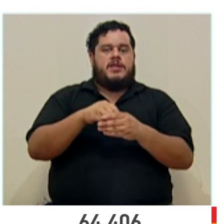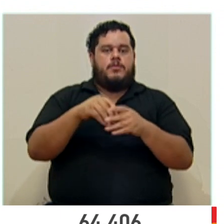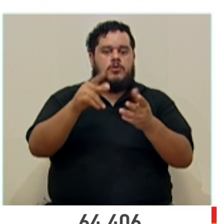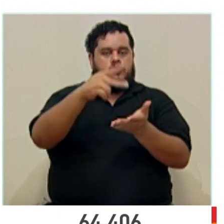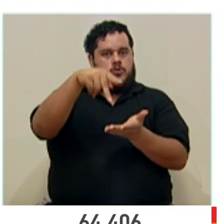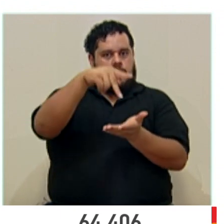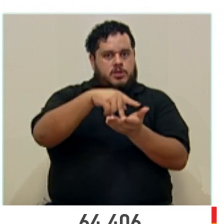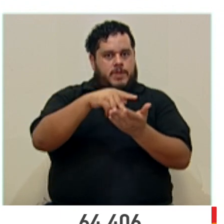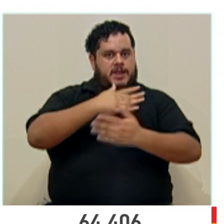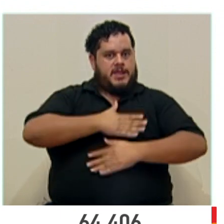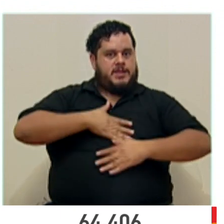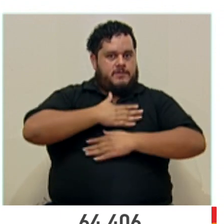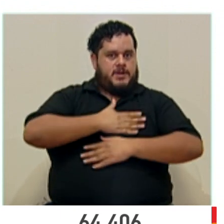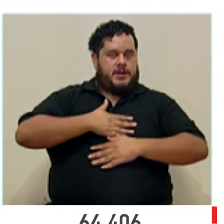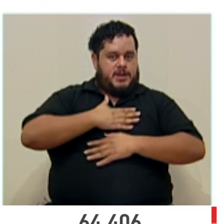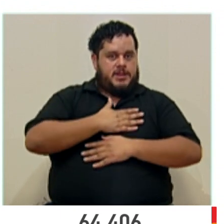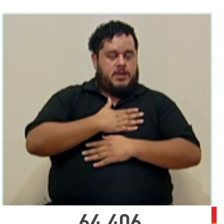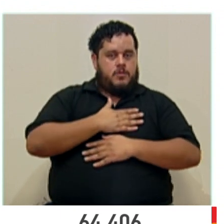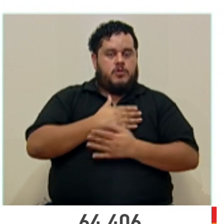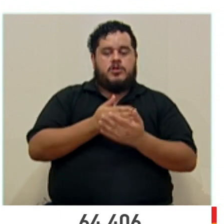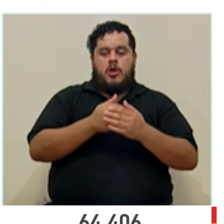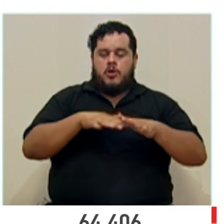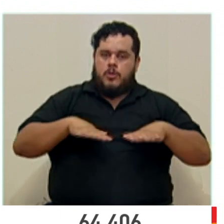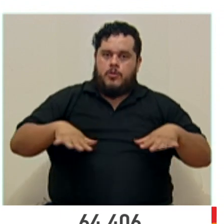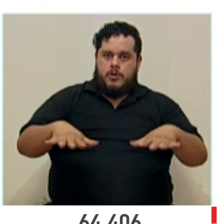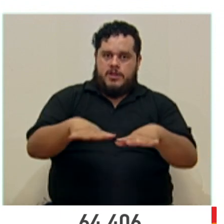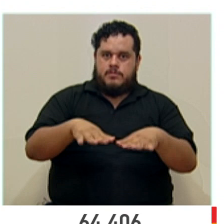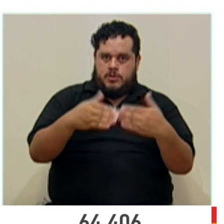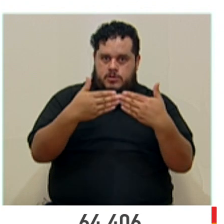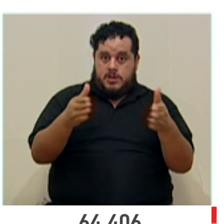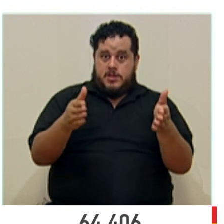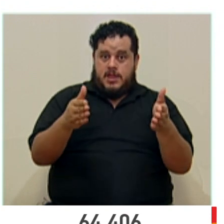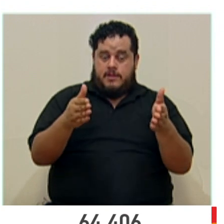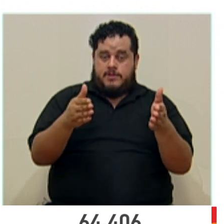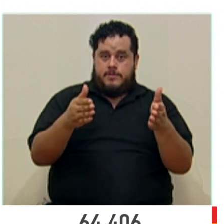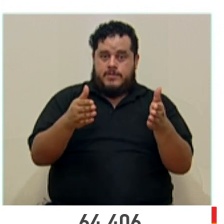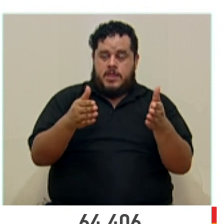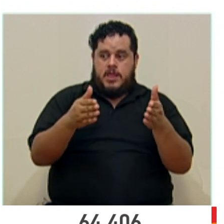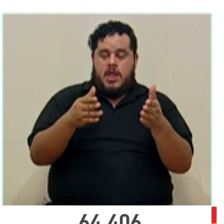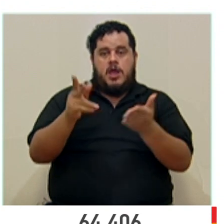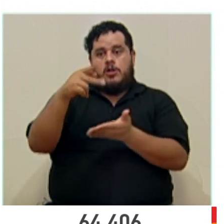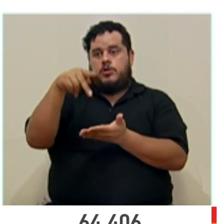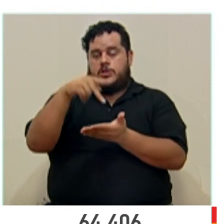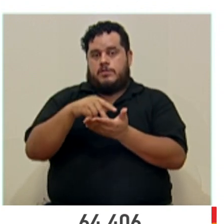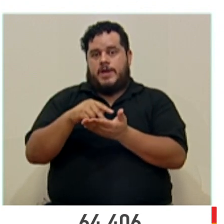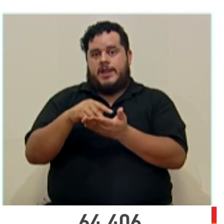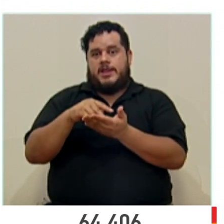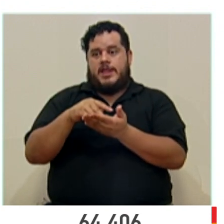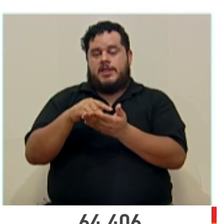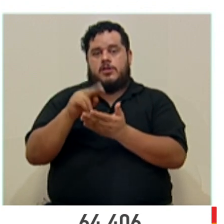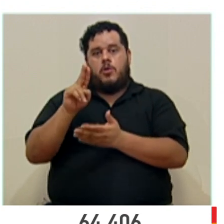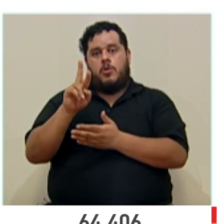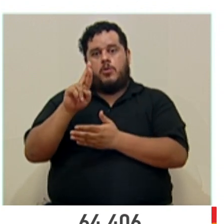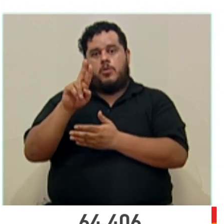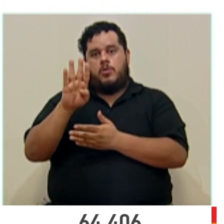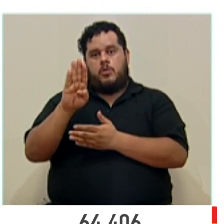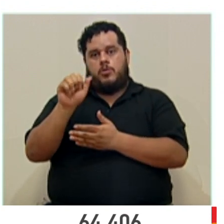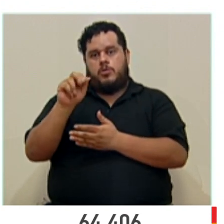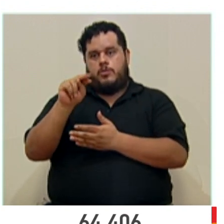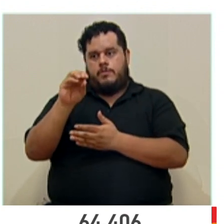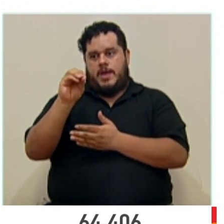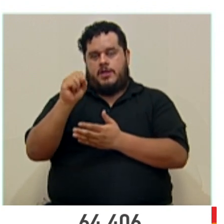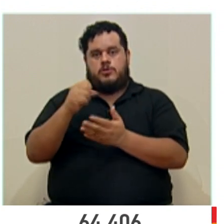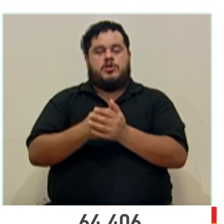parques recreativos como espacios que se abren, los parques urbanos, los parques